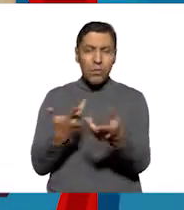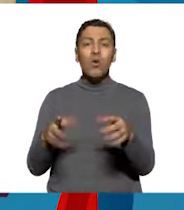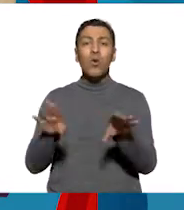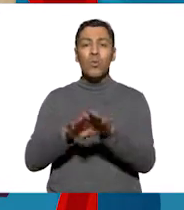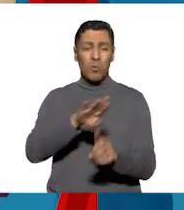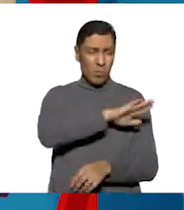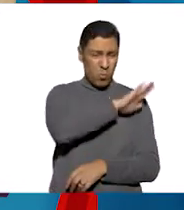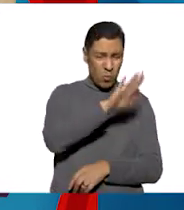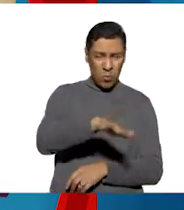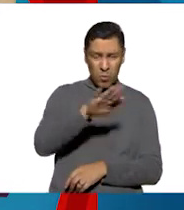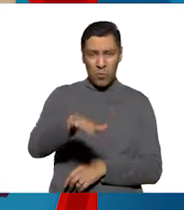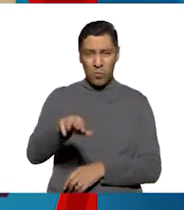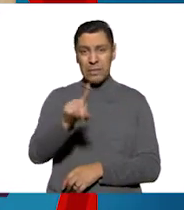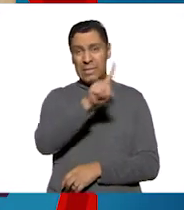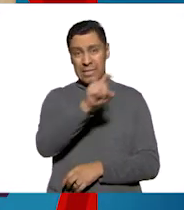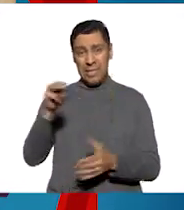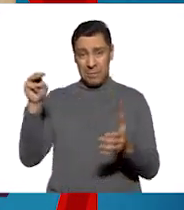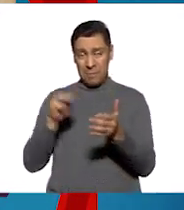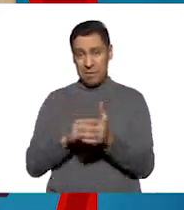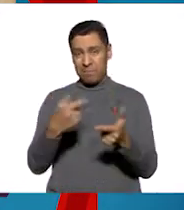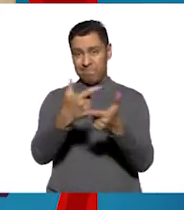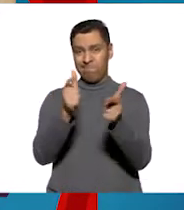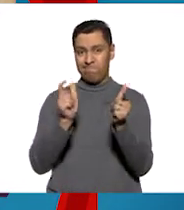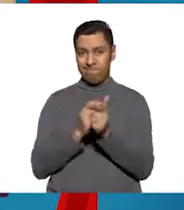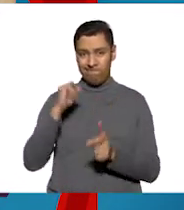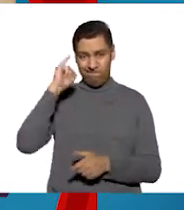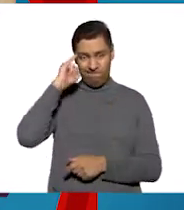100,000 indígenas.